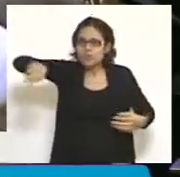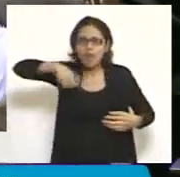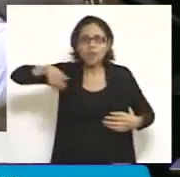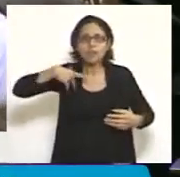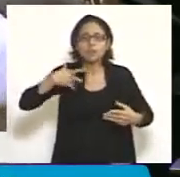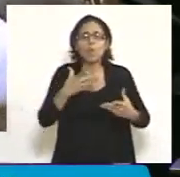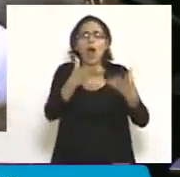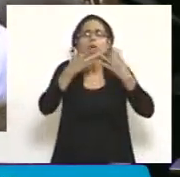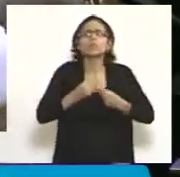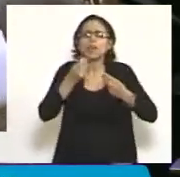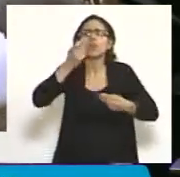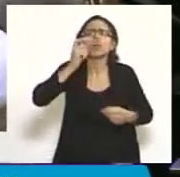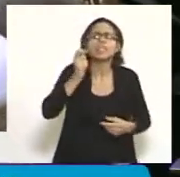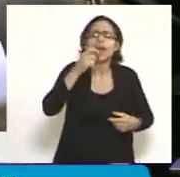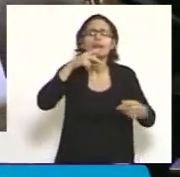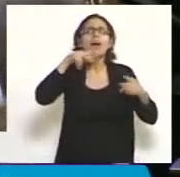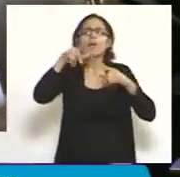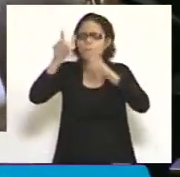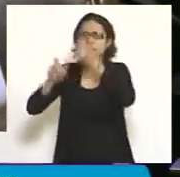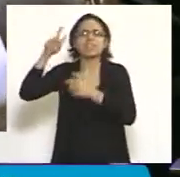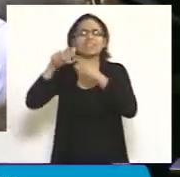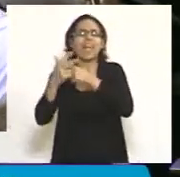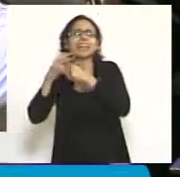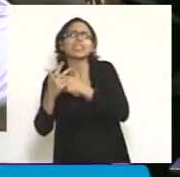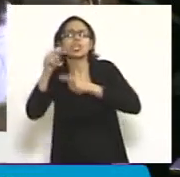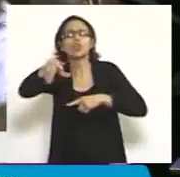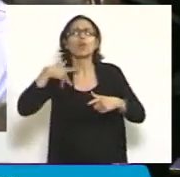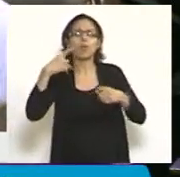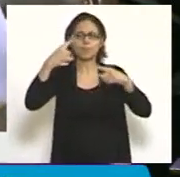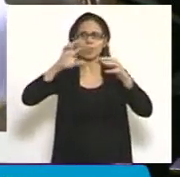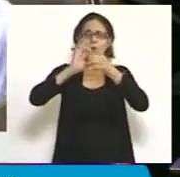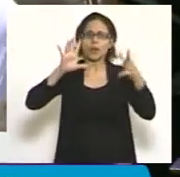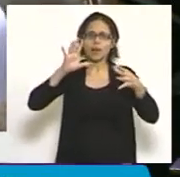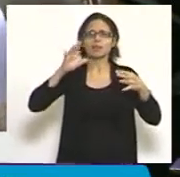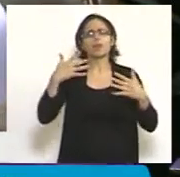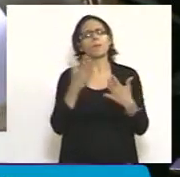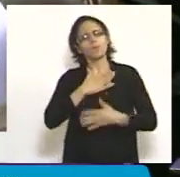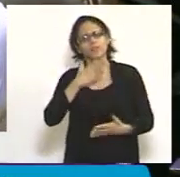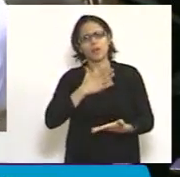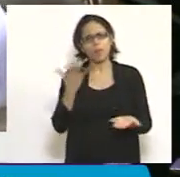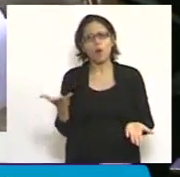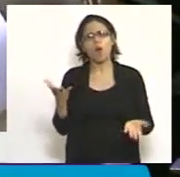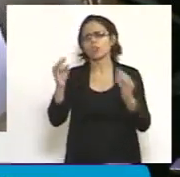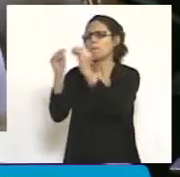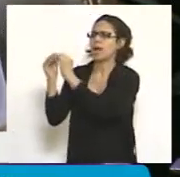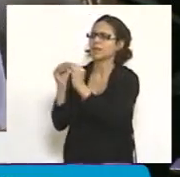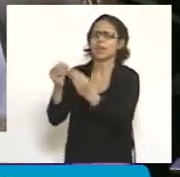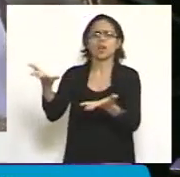los técnicos de la democracia que pertenecen a sus propios partidos más los nuestros, por favor,